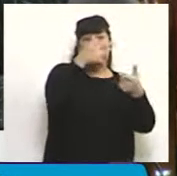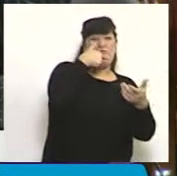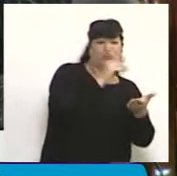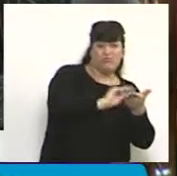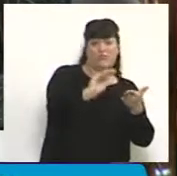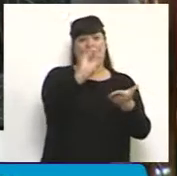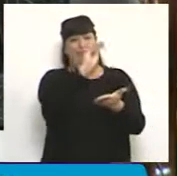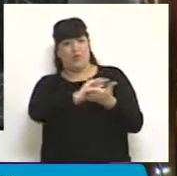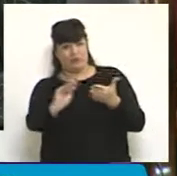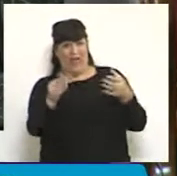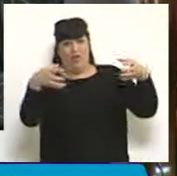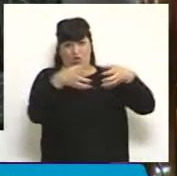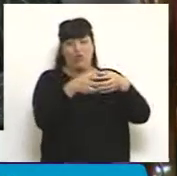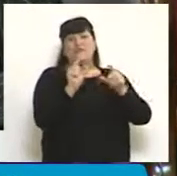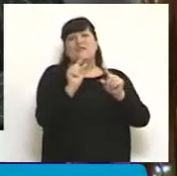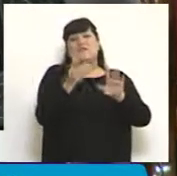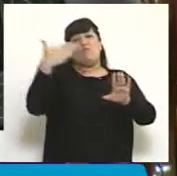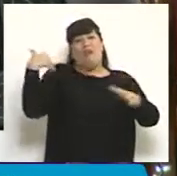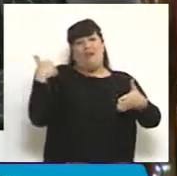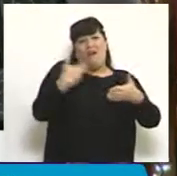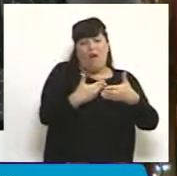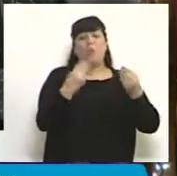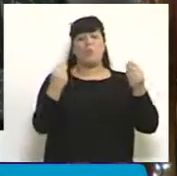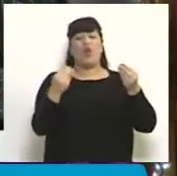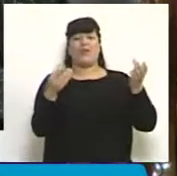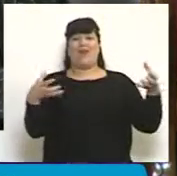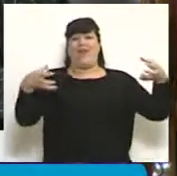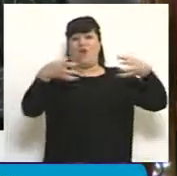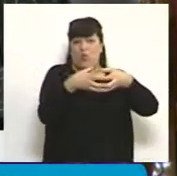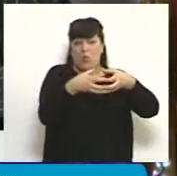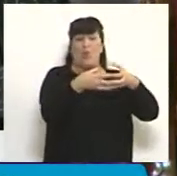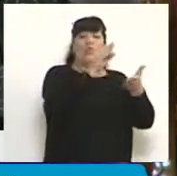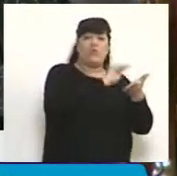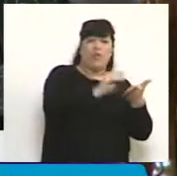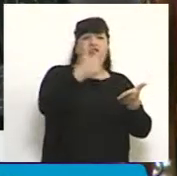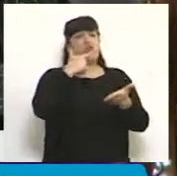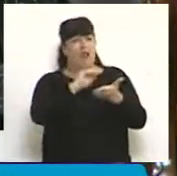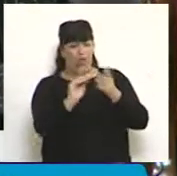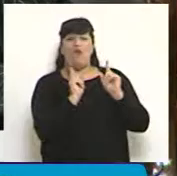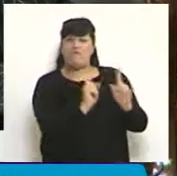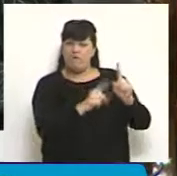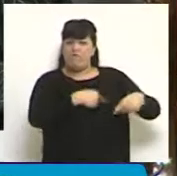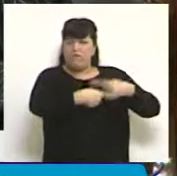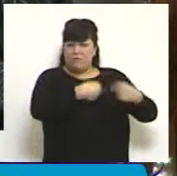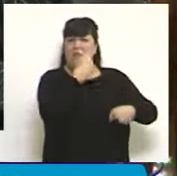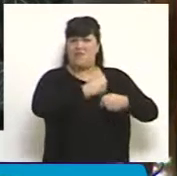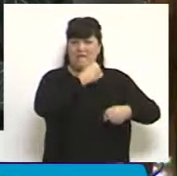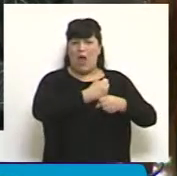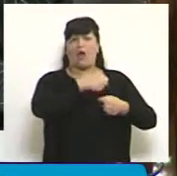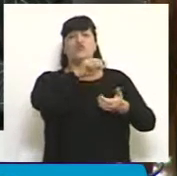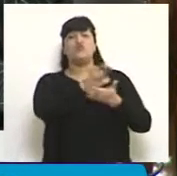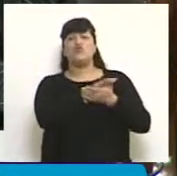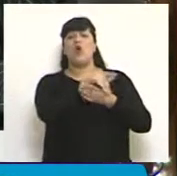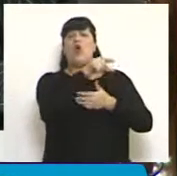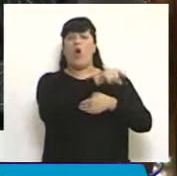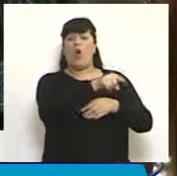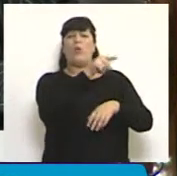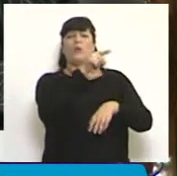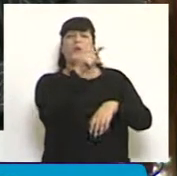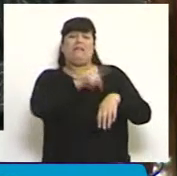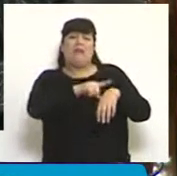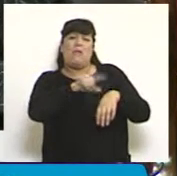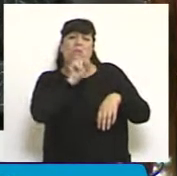momento, y digo hasta ese momento porque la bicameral va a seguir trabajando en la construcción de este tiempo, de